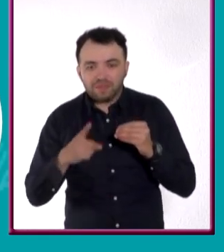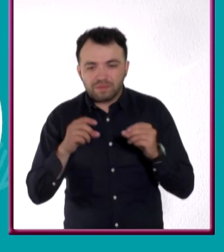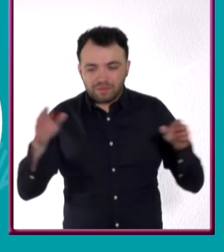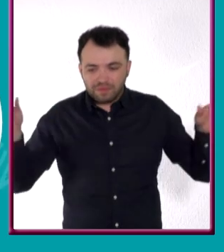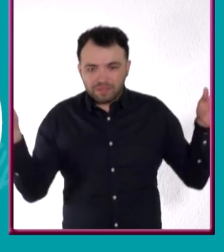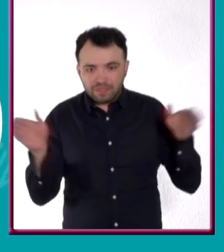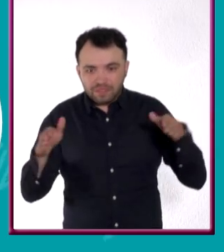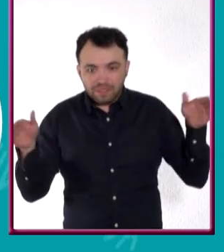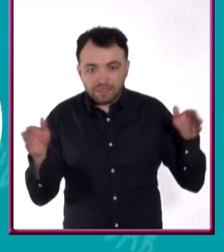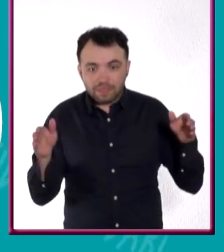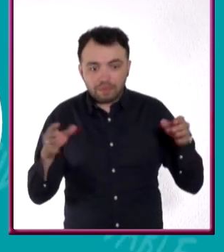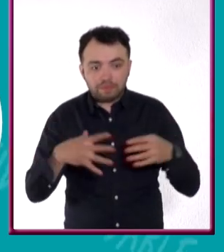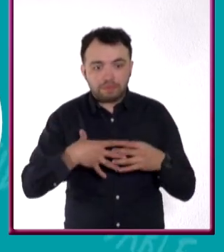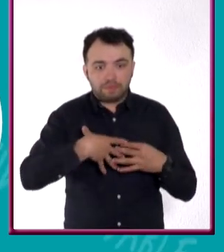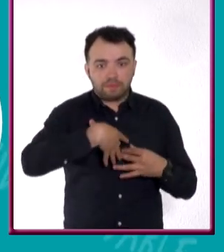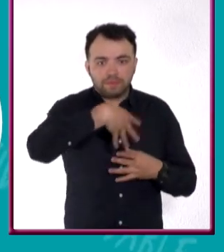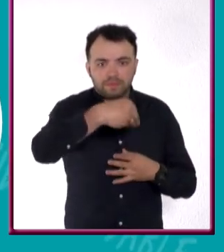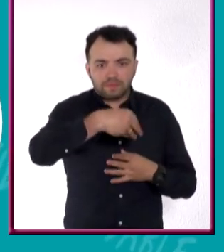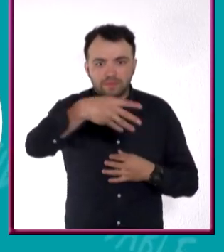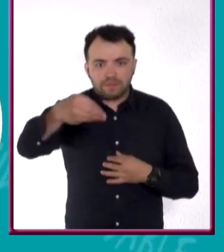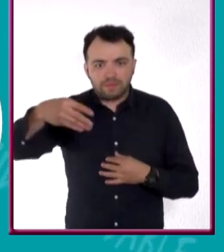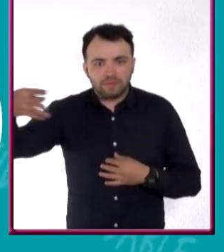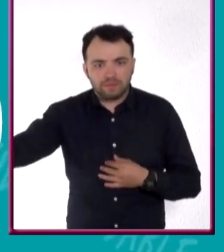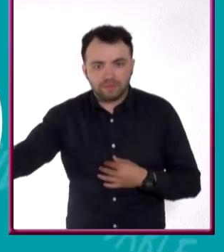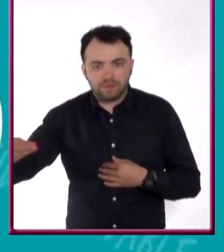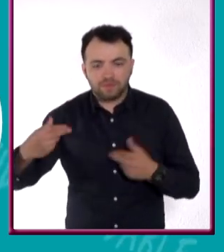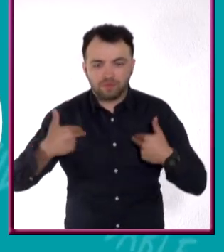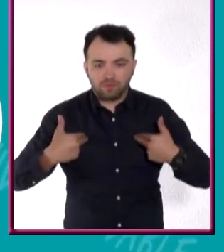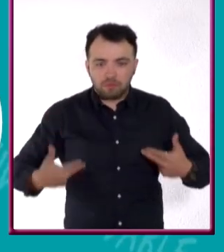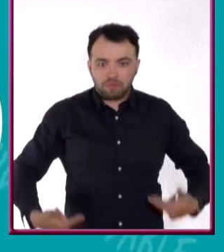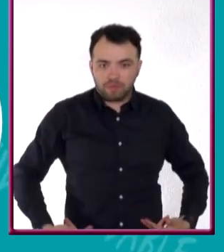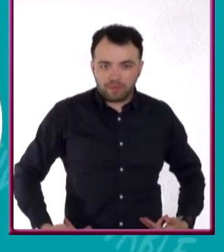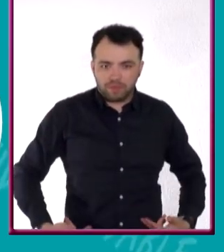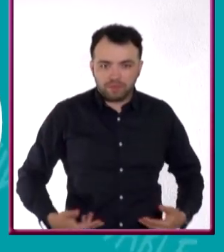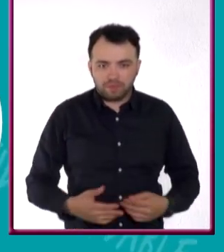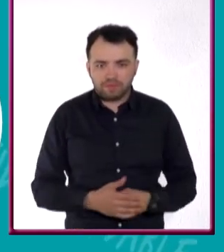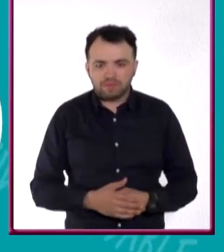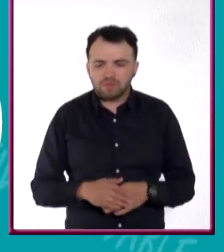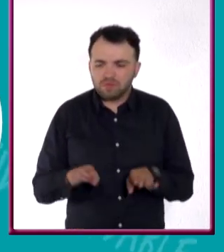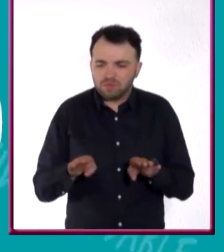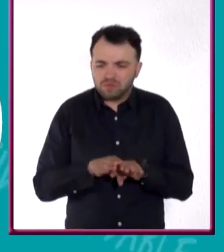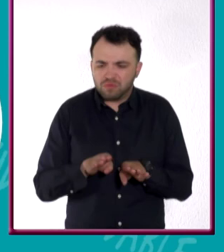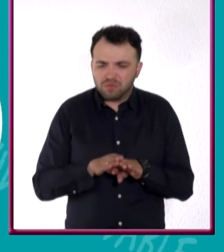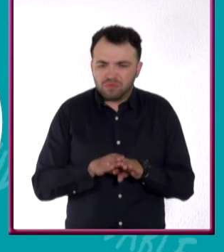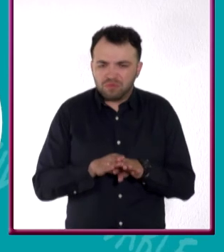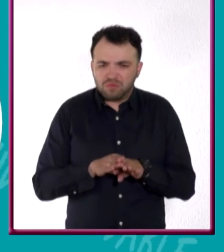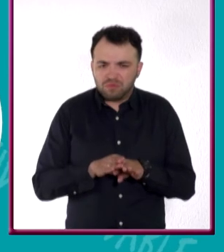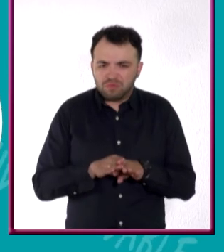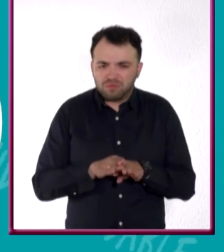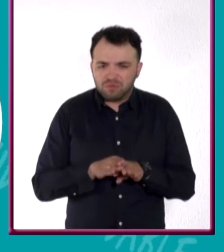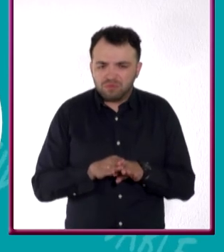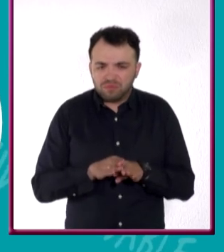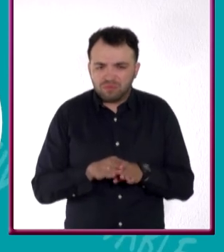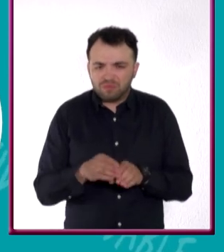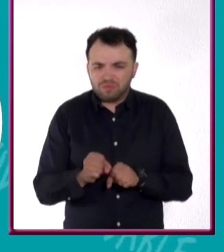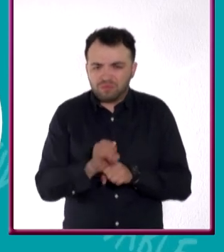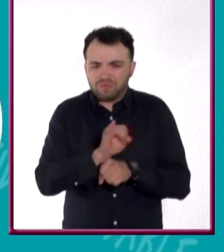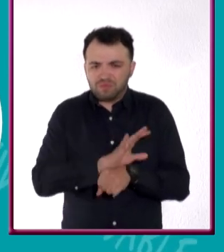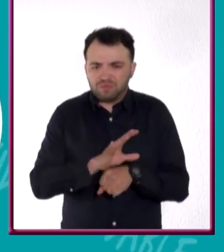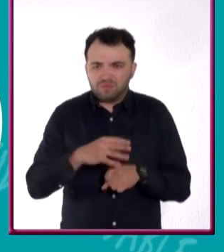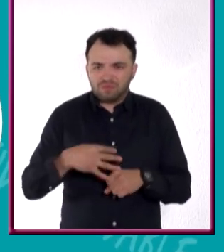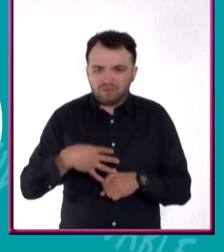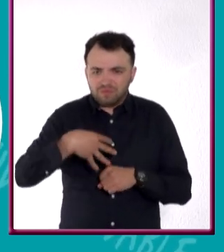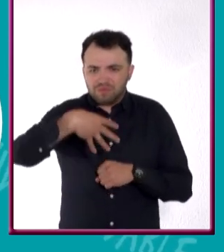no humano a su primer portador humano o paciente cero. Pero, ¿cómo pasa un virus de animales silvestres